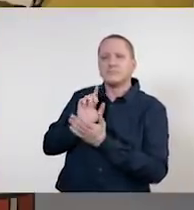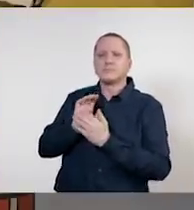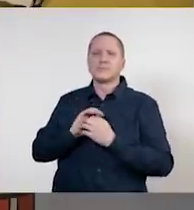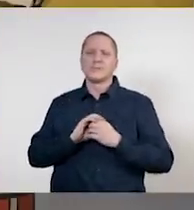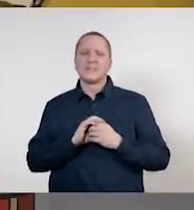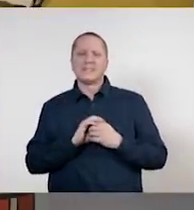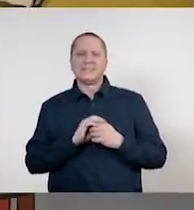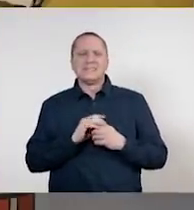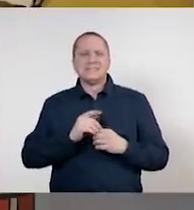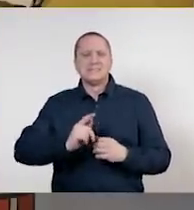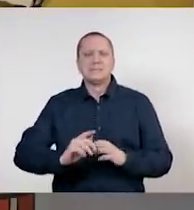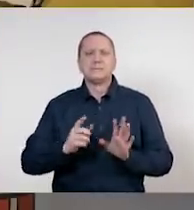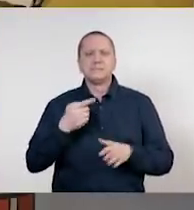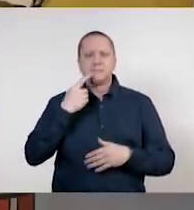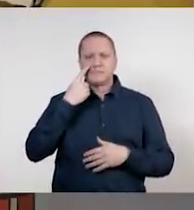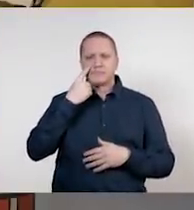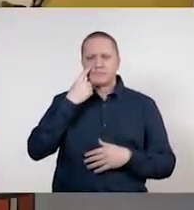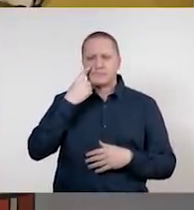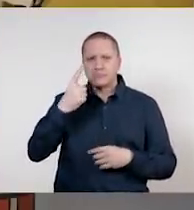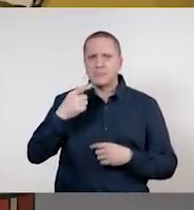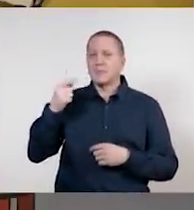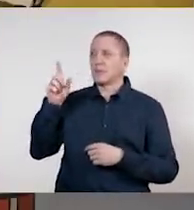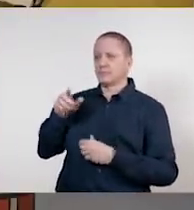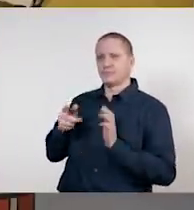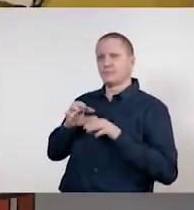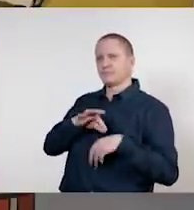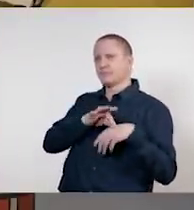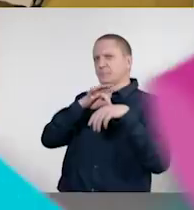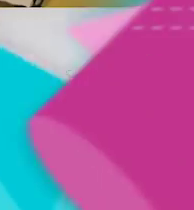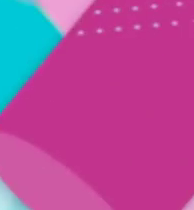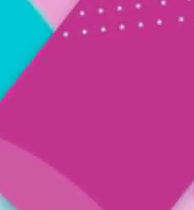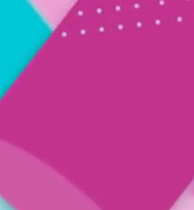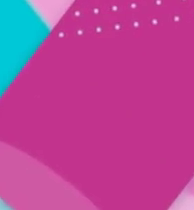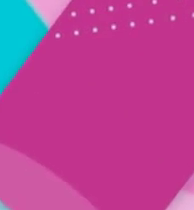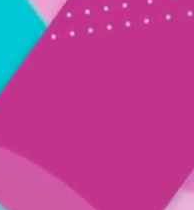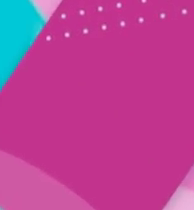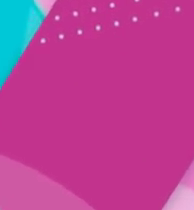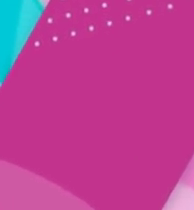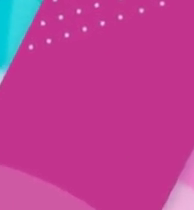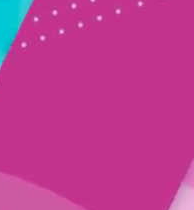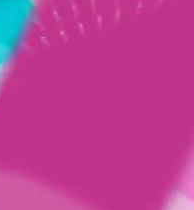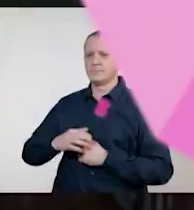Ay, no estoy segura de saber quién sea Balam. Te lo voy a presentar después de este video.